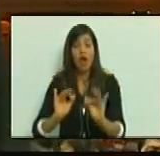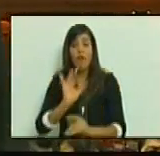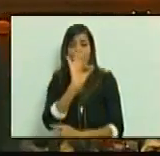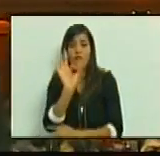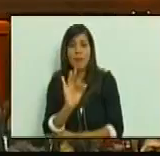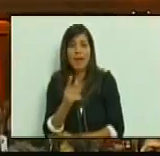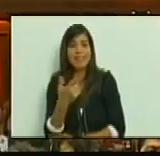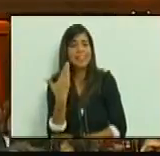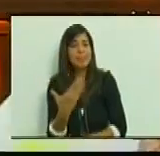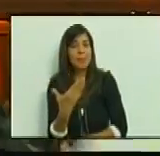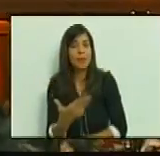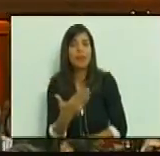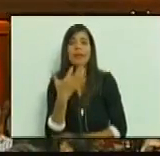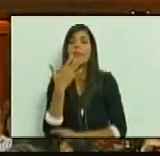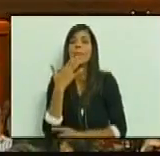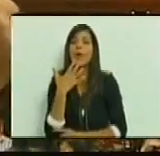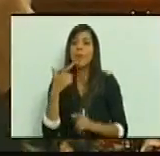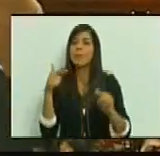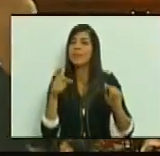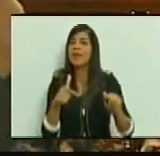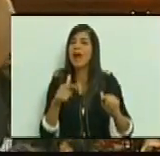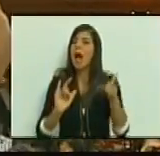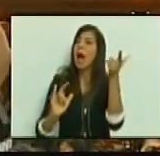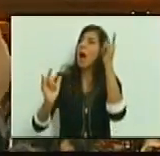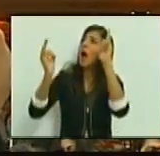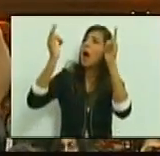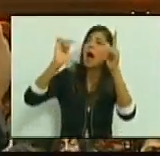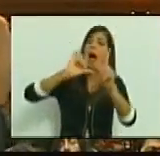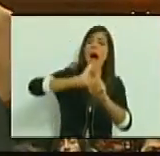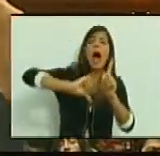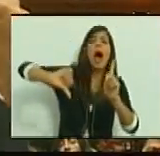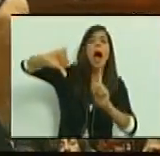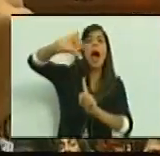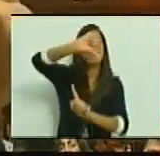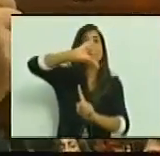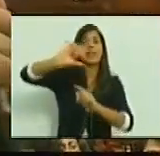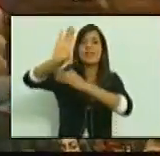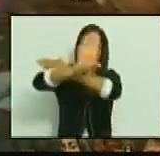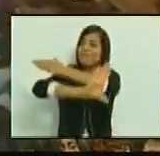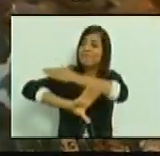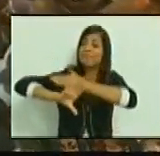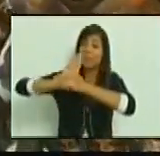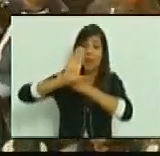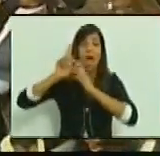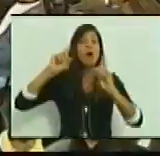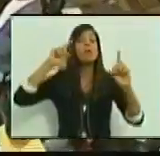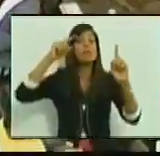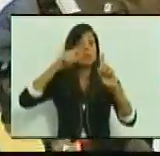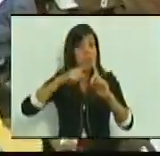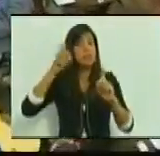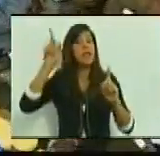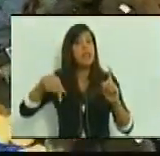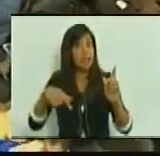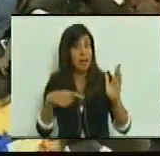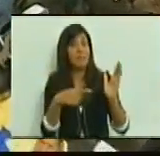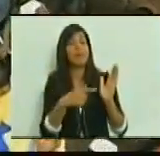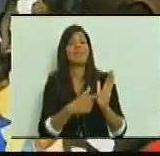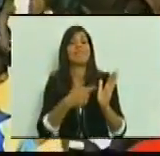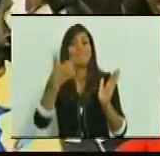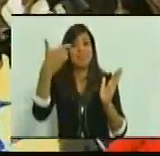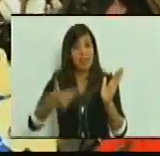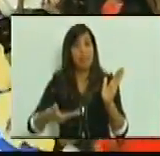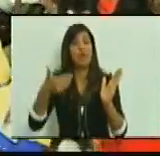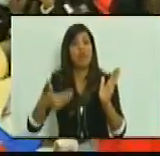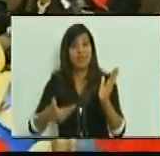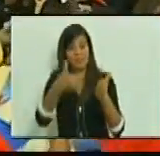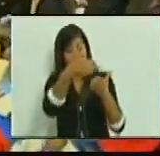muy importante, que es la defensa del ambiente, como uno de esos objetivos que están planteados y que conforman esa, y